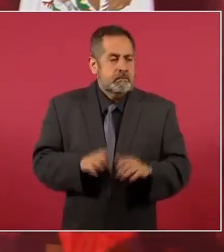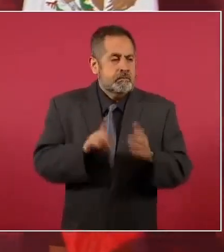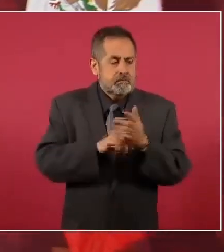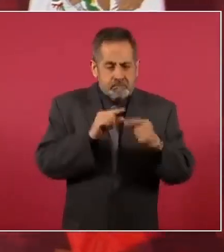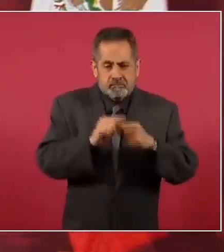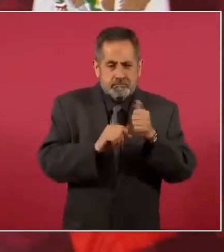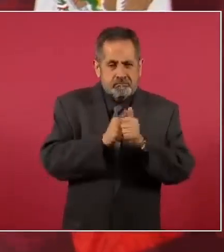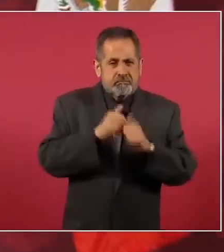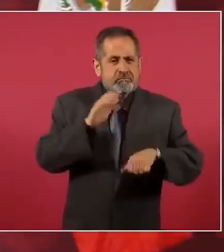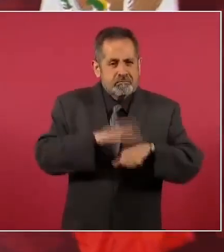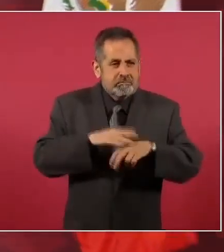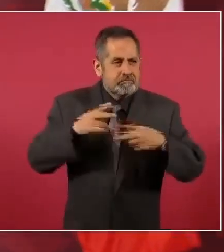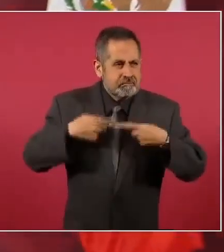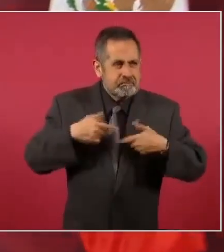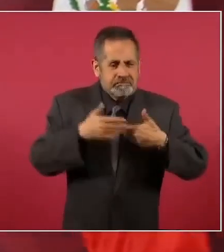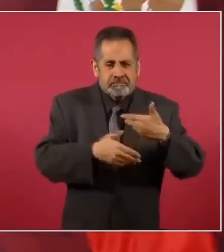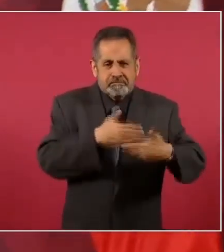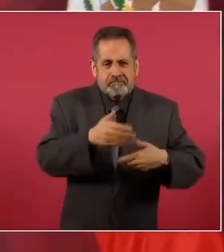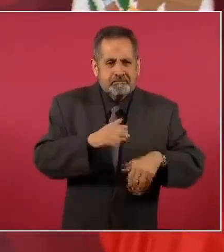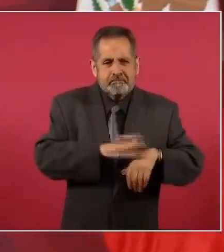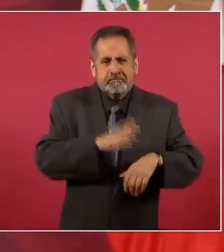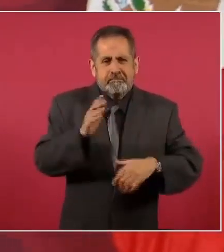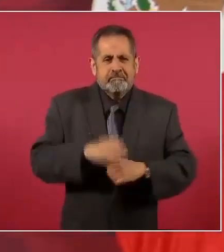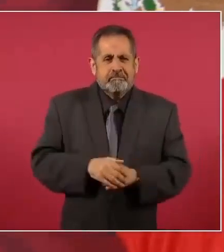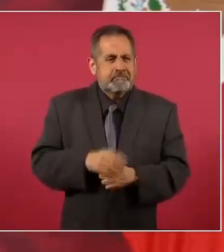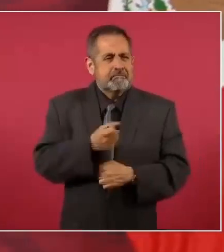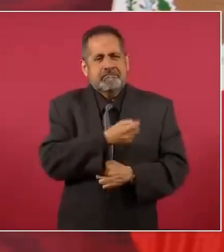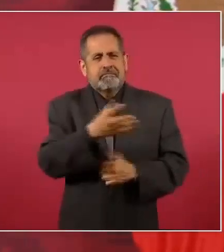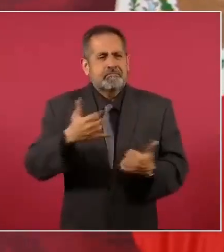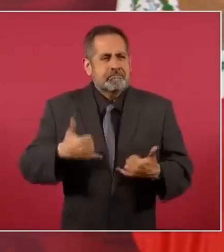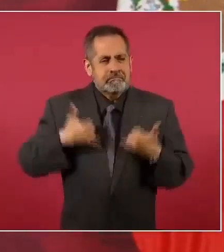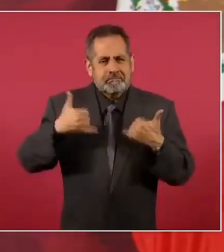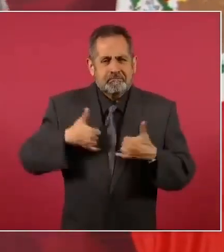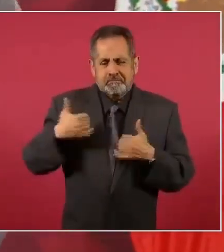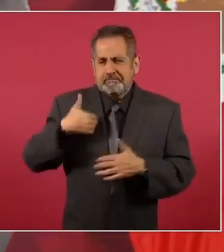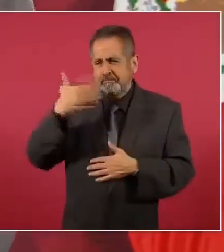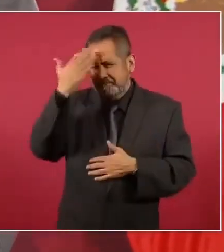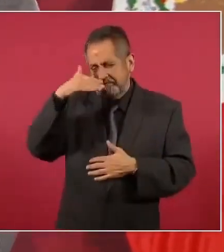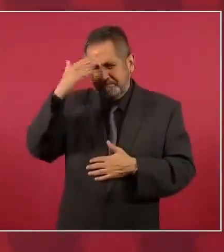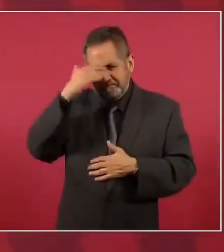concientizándose más gente, sobre todo los jóvenes.